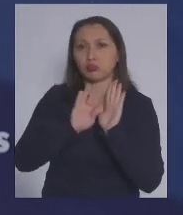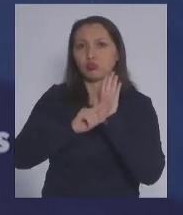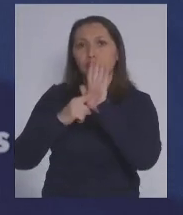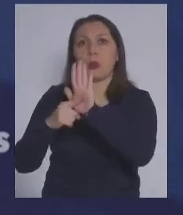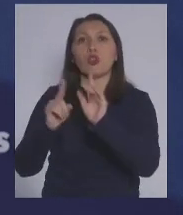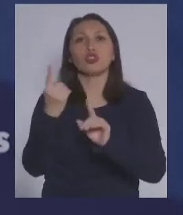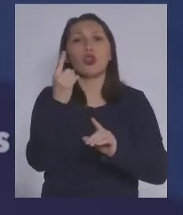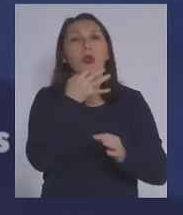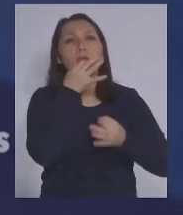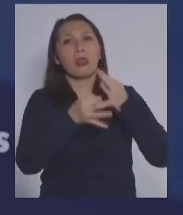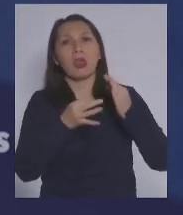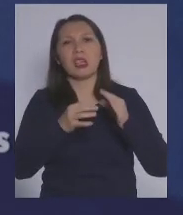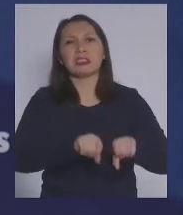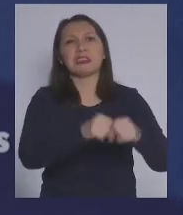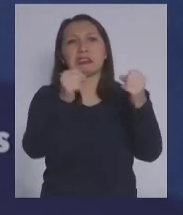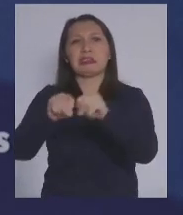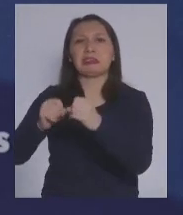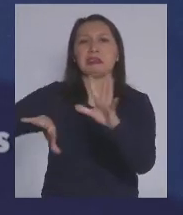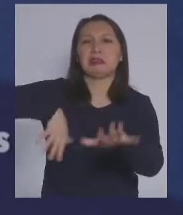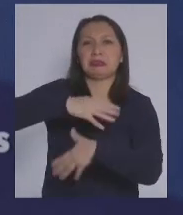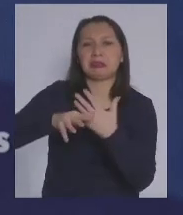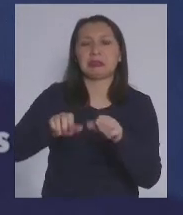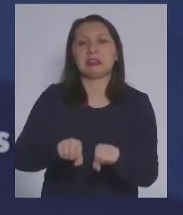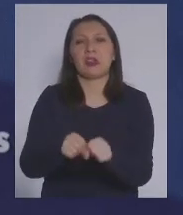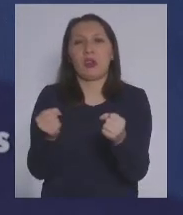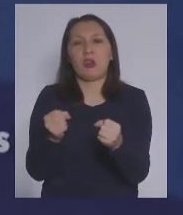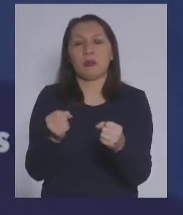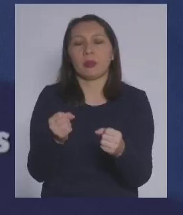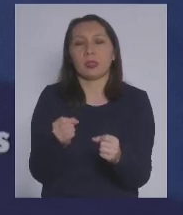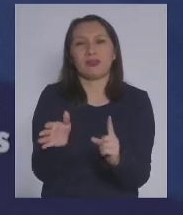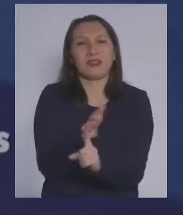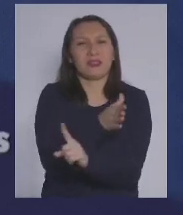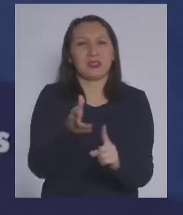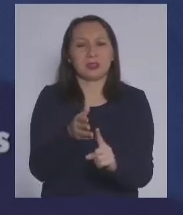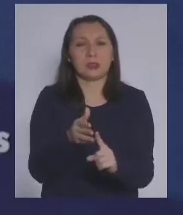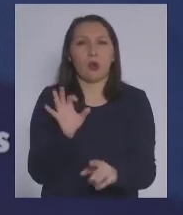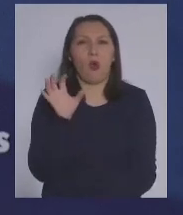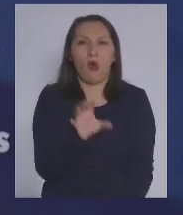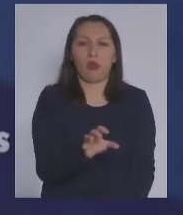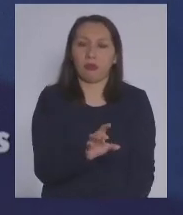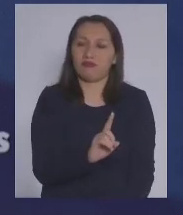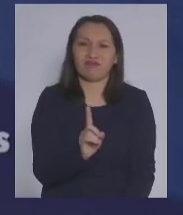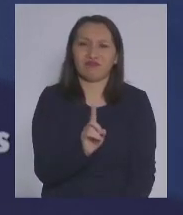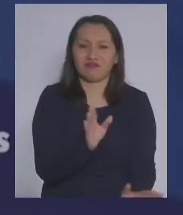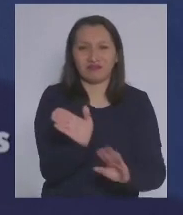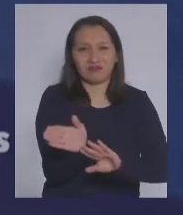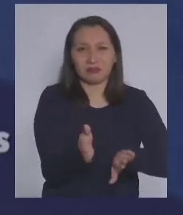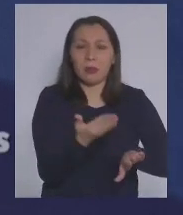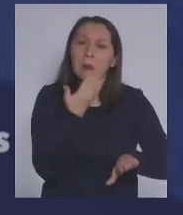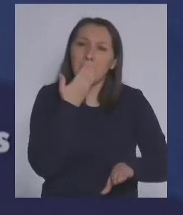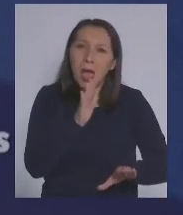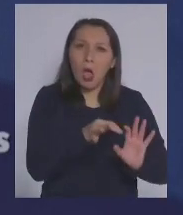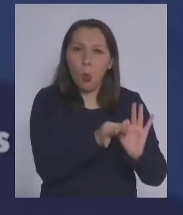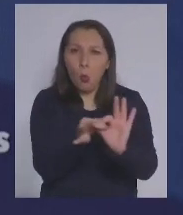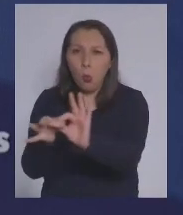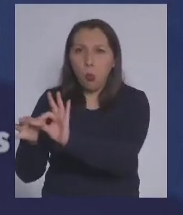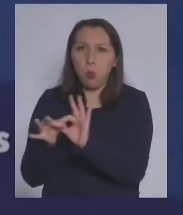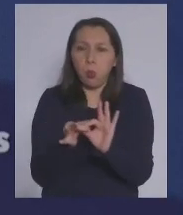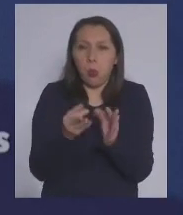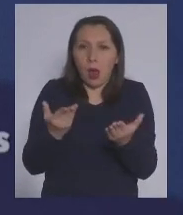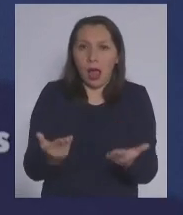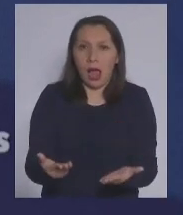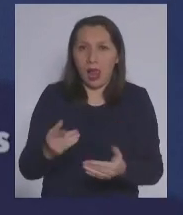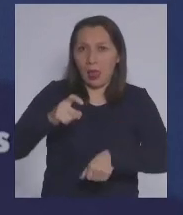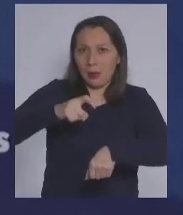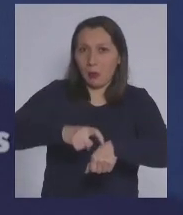más que hablar de destrucción de desmanes y de odio creo que debemos unirnos en este momento